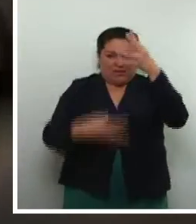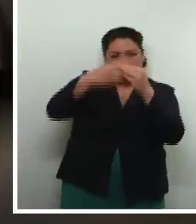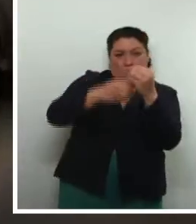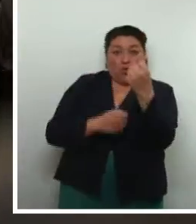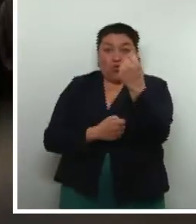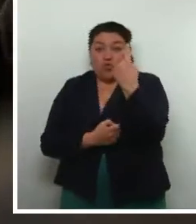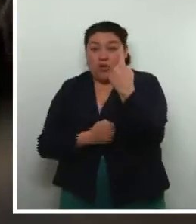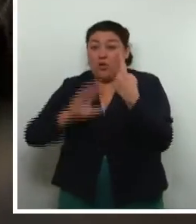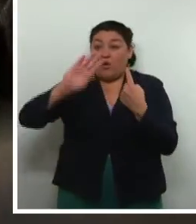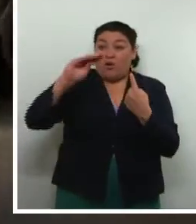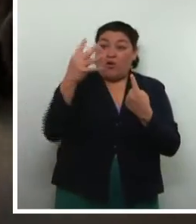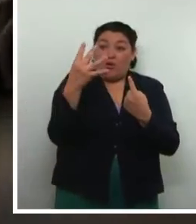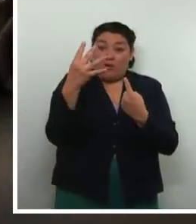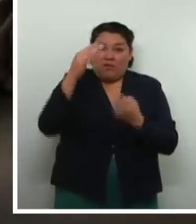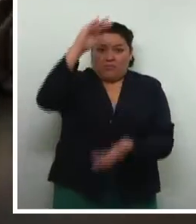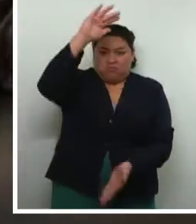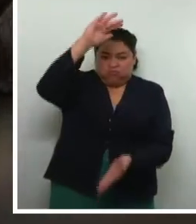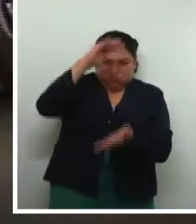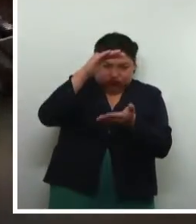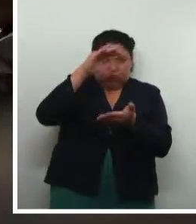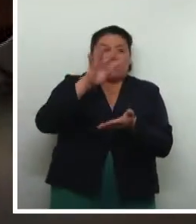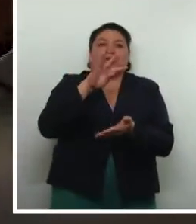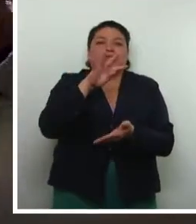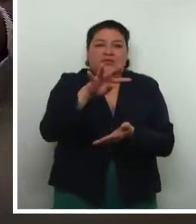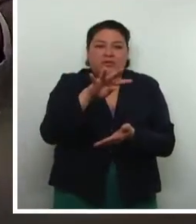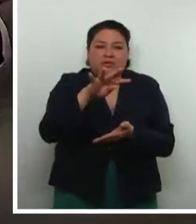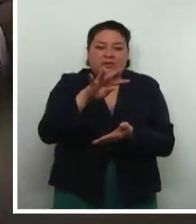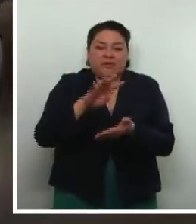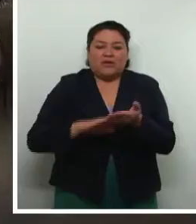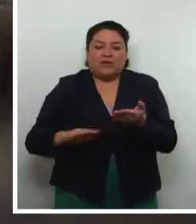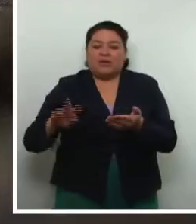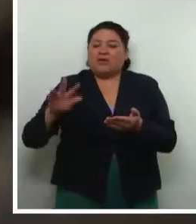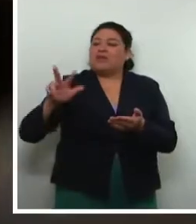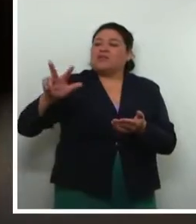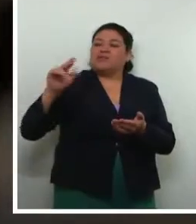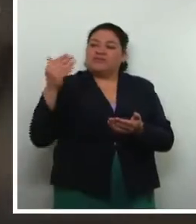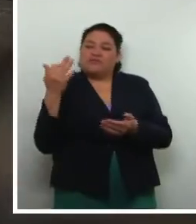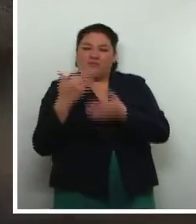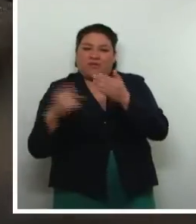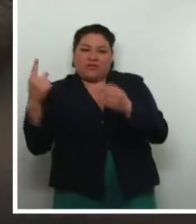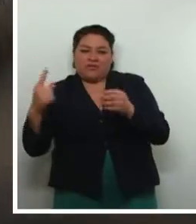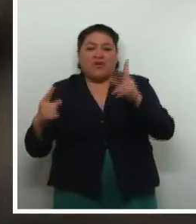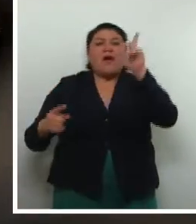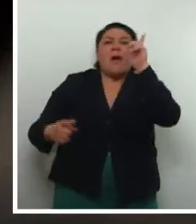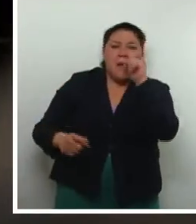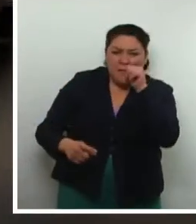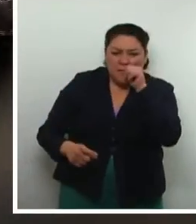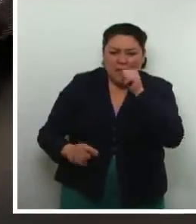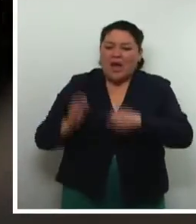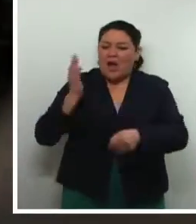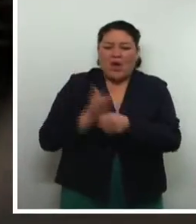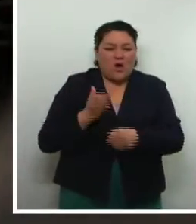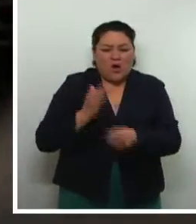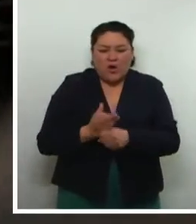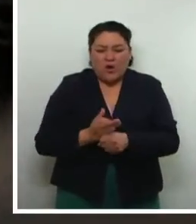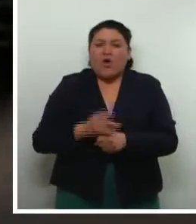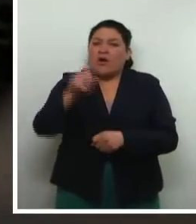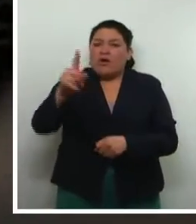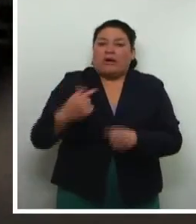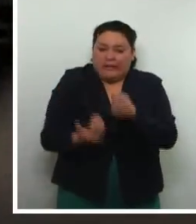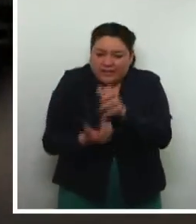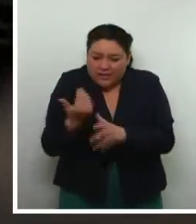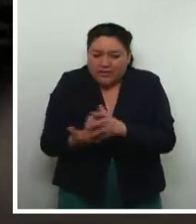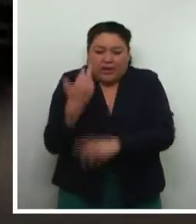94 bajaron a 19 y quedaron 19 fuera. Mañana, ahorita están trabajando en la